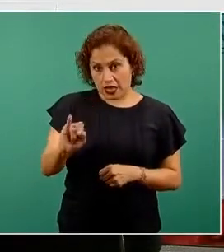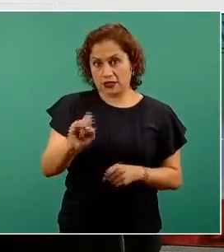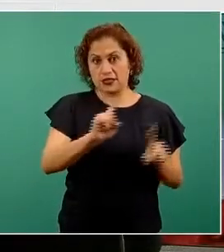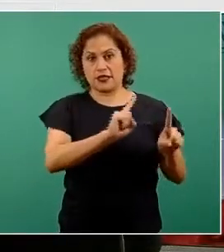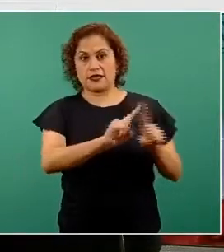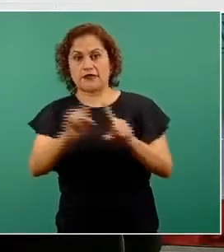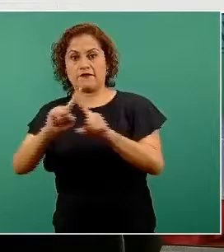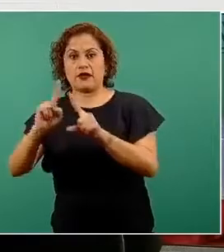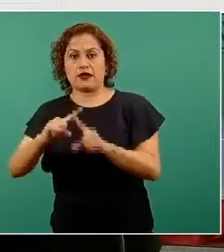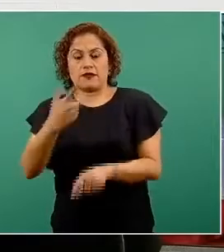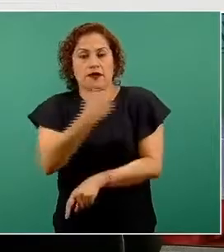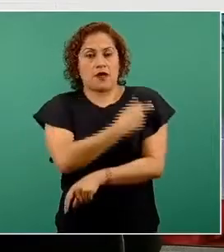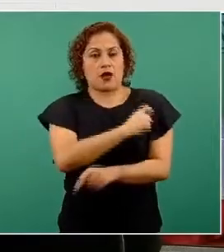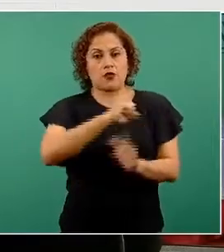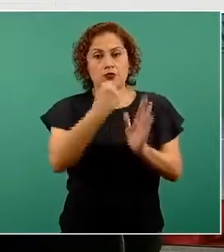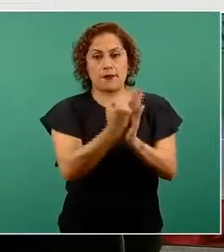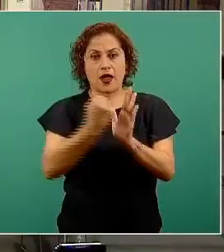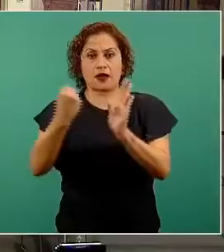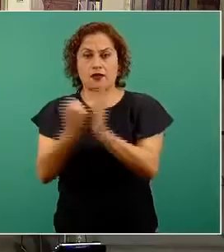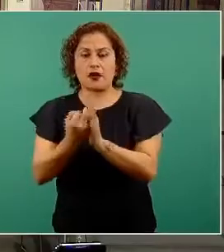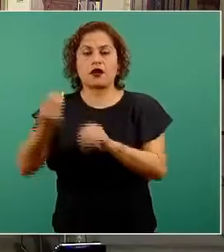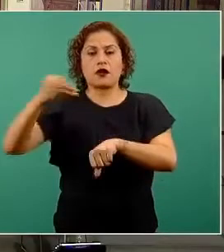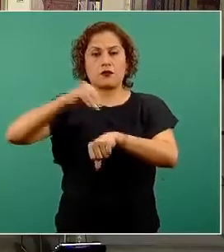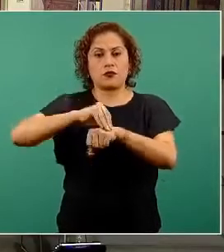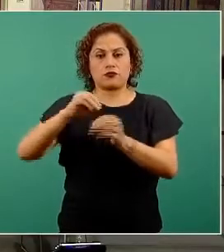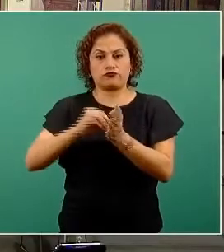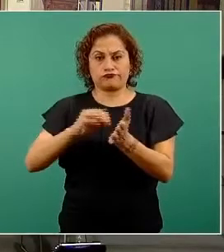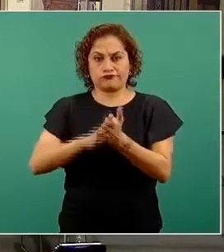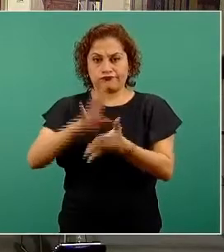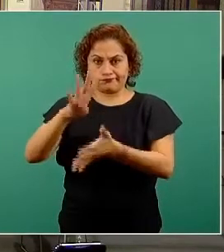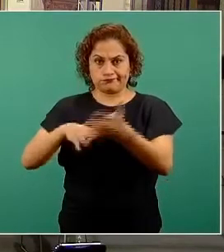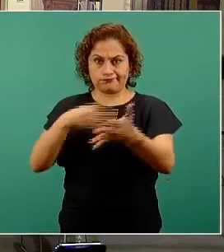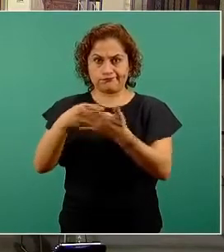las vacunas que hasta el momento tenemos en el país. La siguiente, por favor.